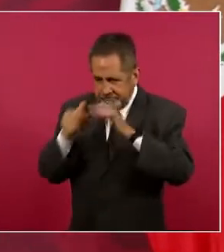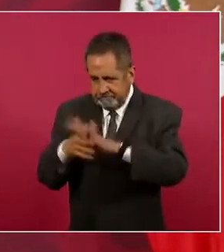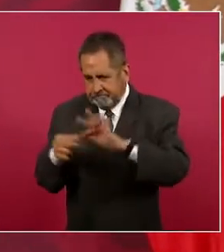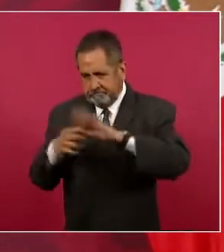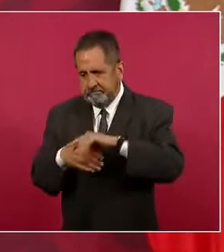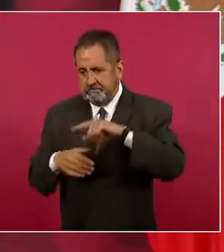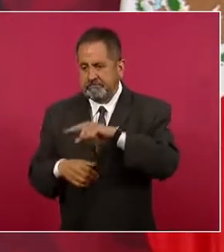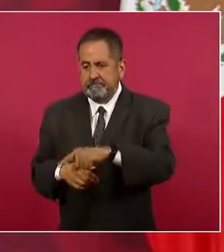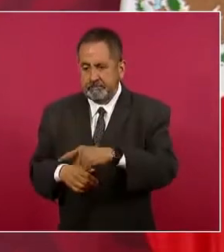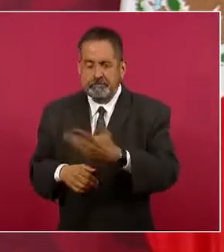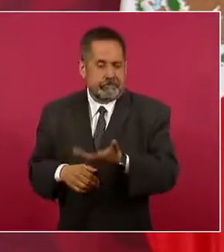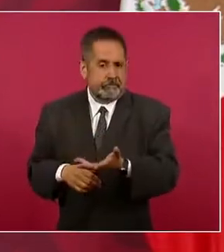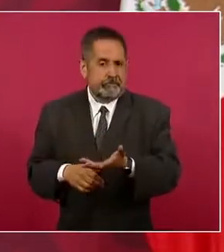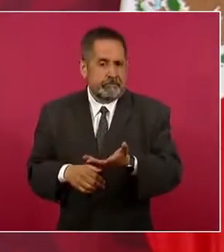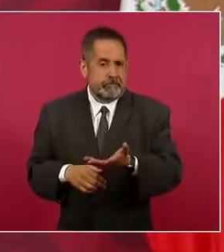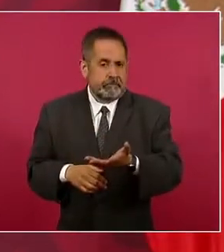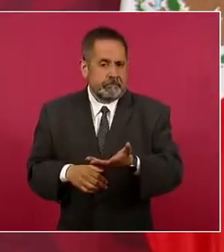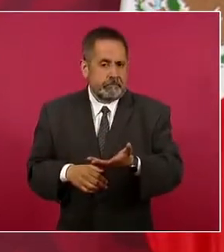Pues